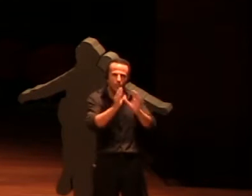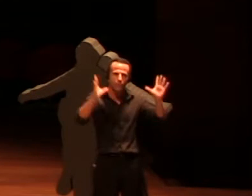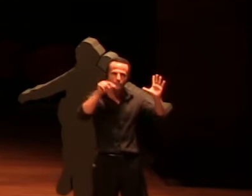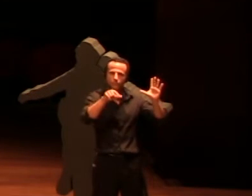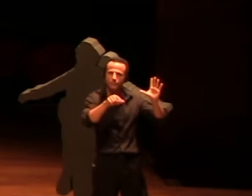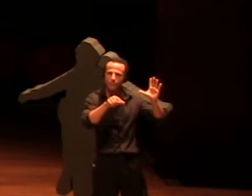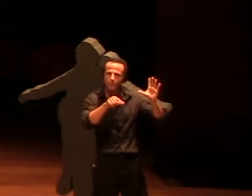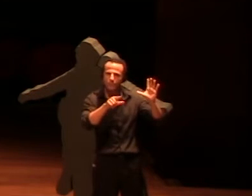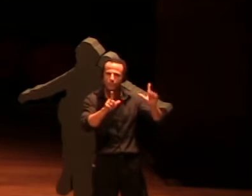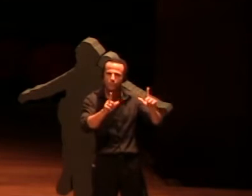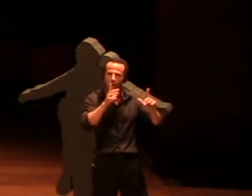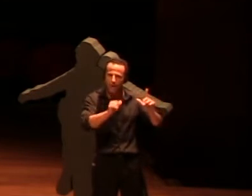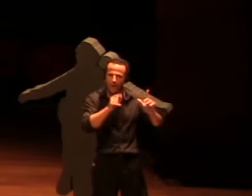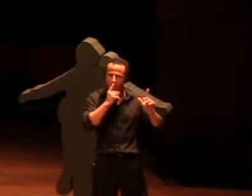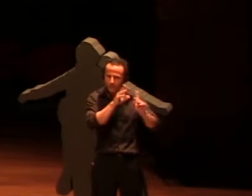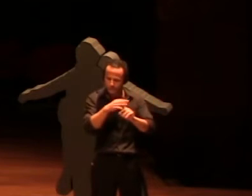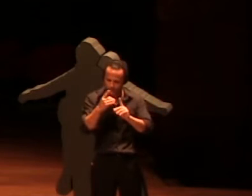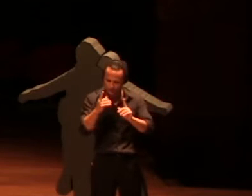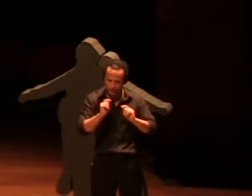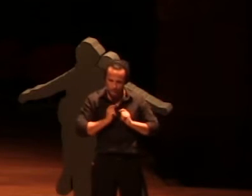vienen justamente de